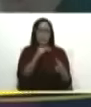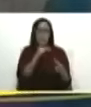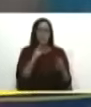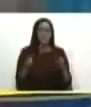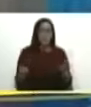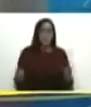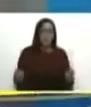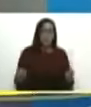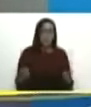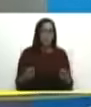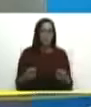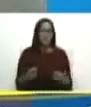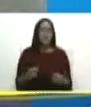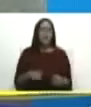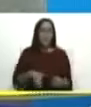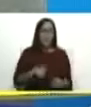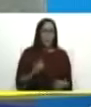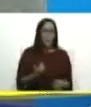atender